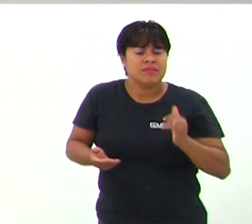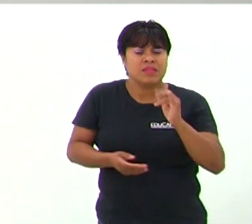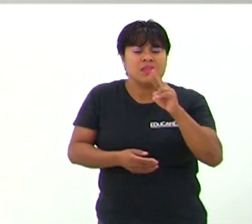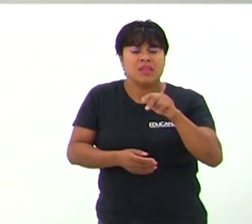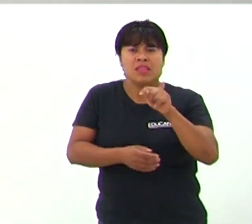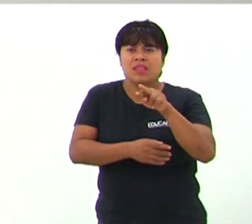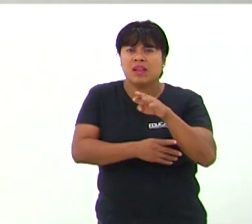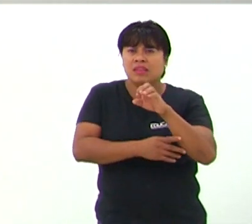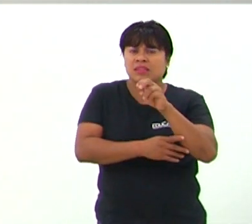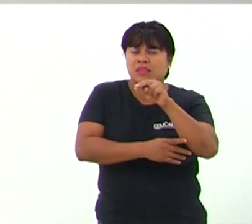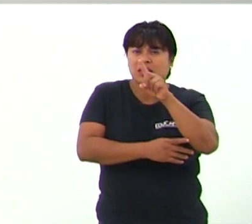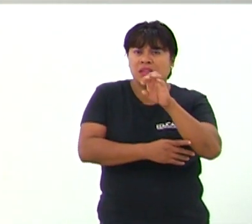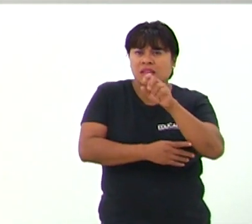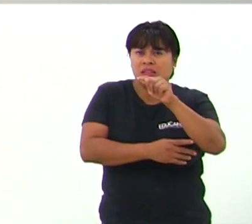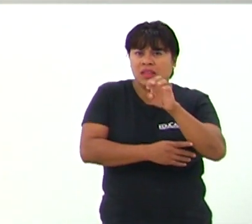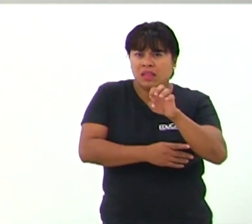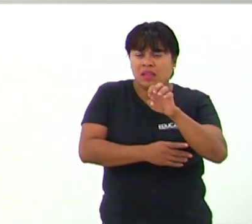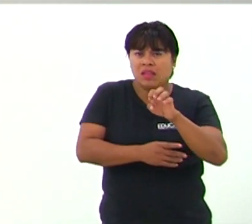¿Intrascendente?